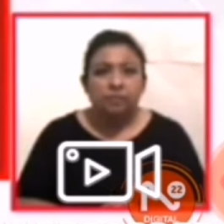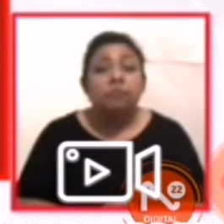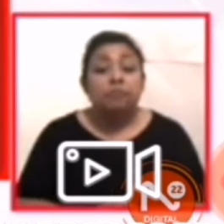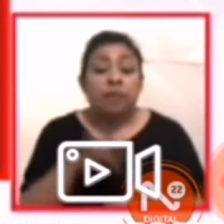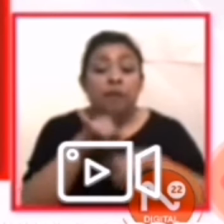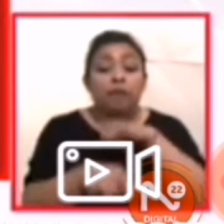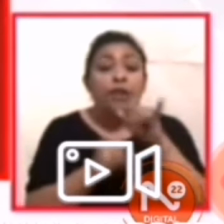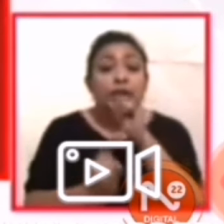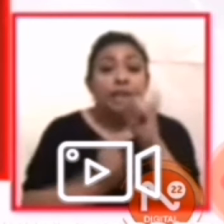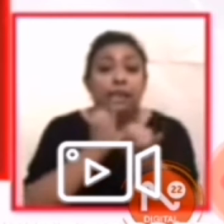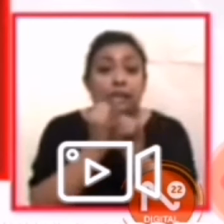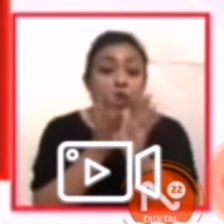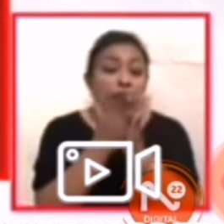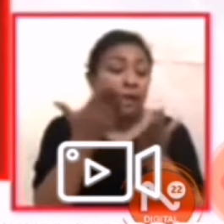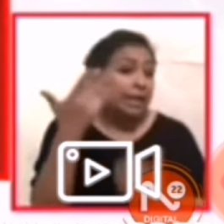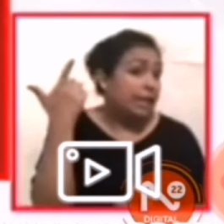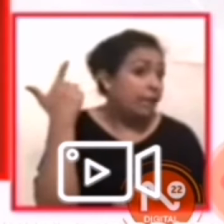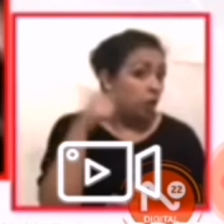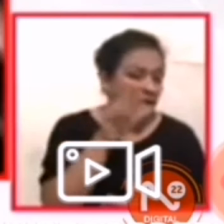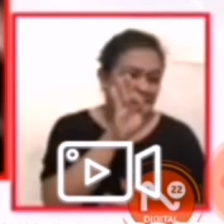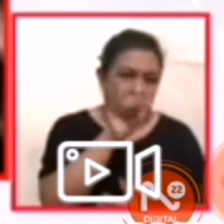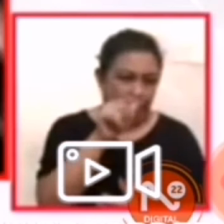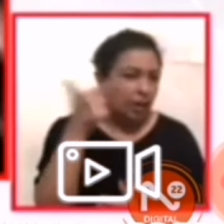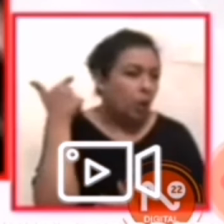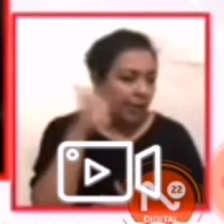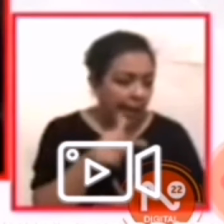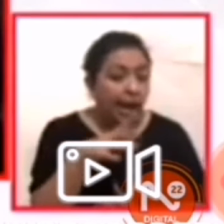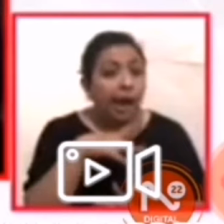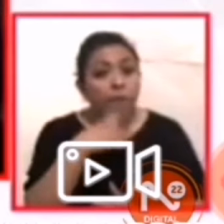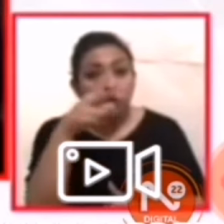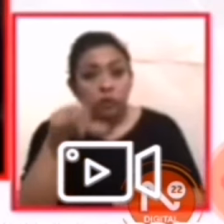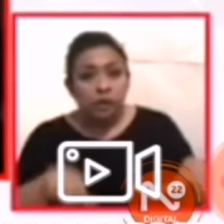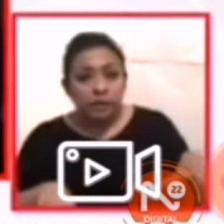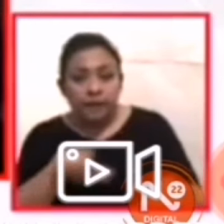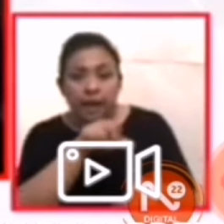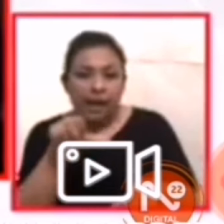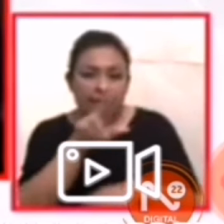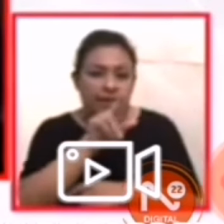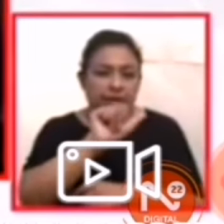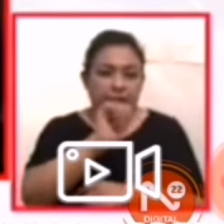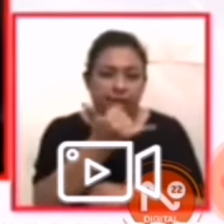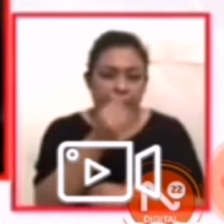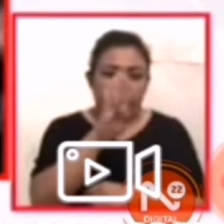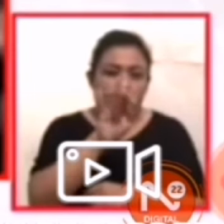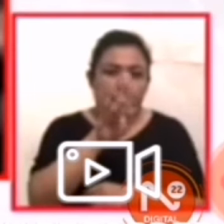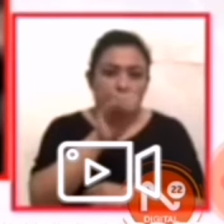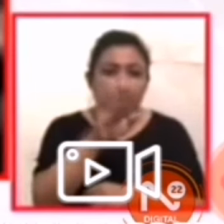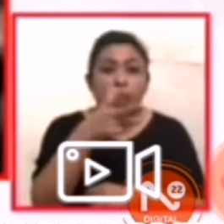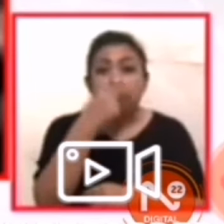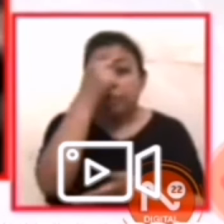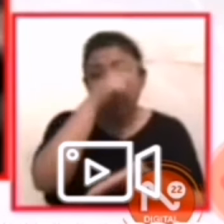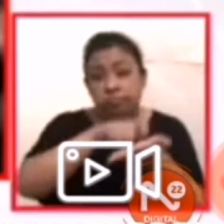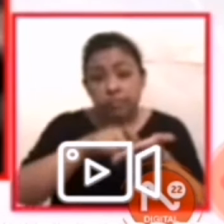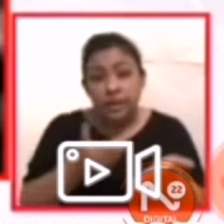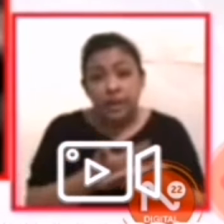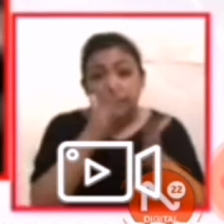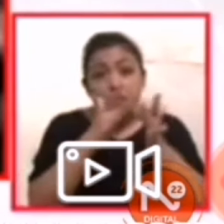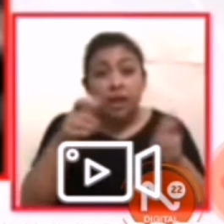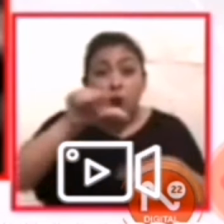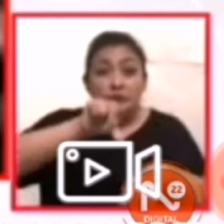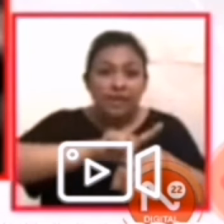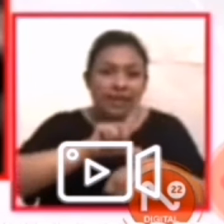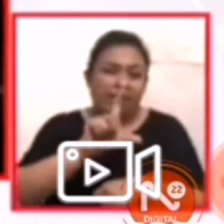La Feria Internacional del Libro de Guadalajara organizó dos actividades alrededor de la obra de Ray Bradbury, autor francés del cual este 22 de